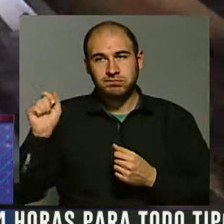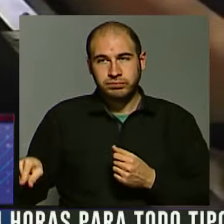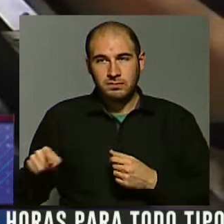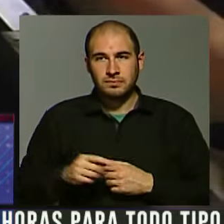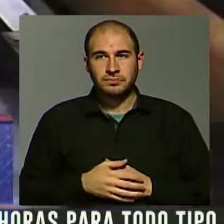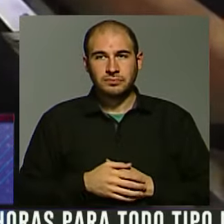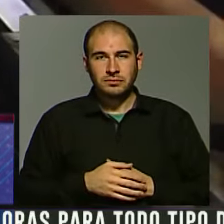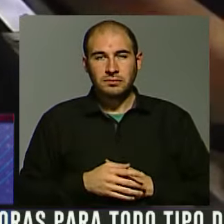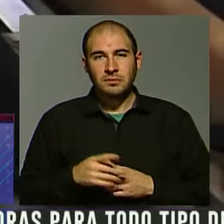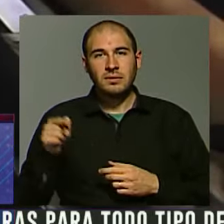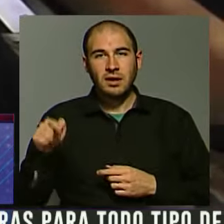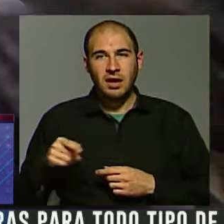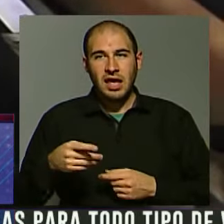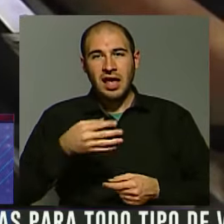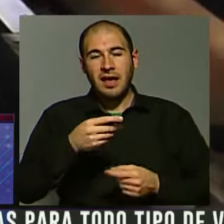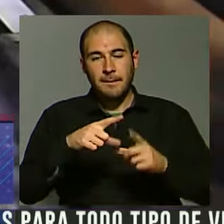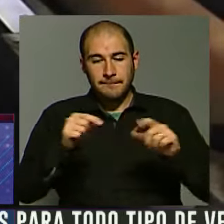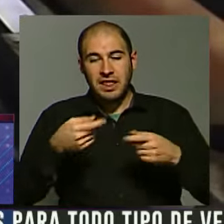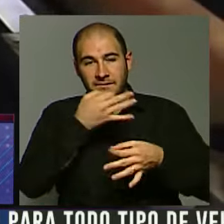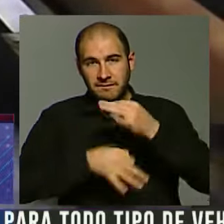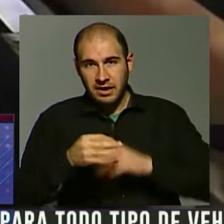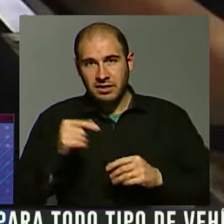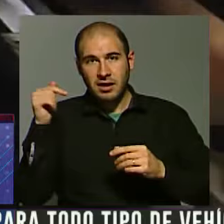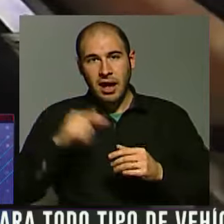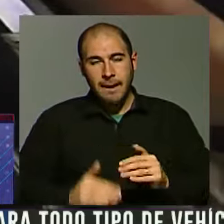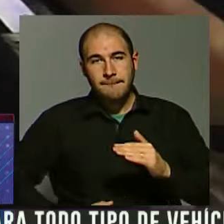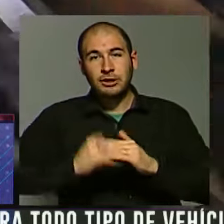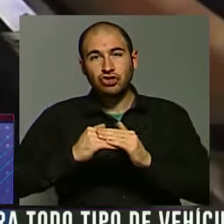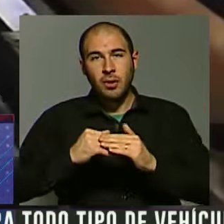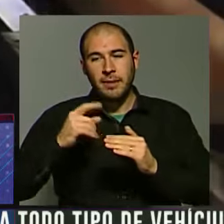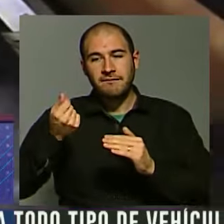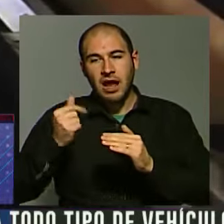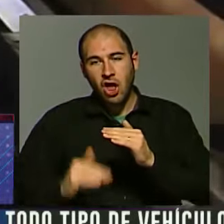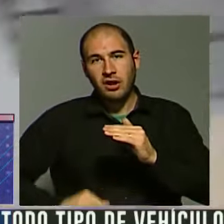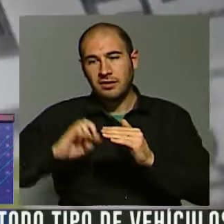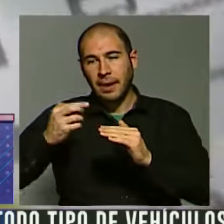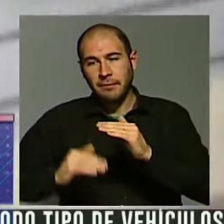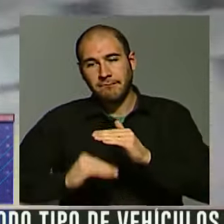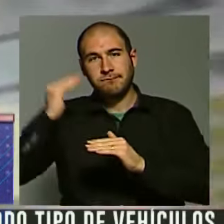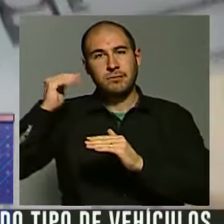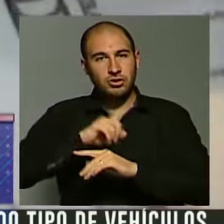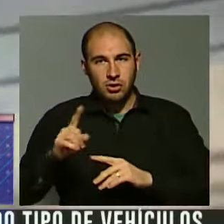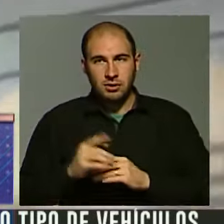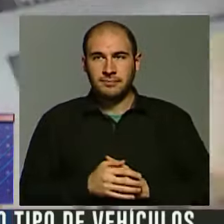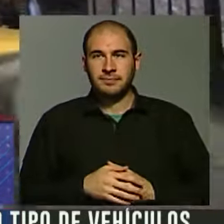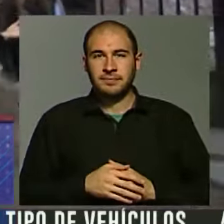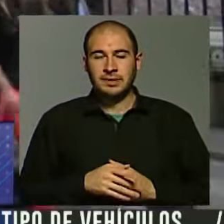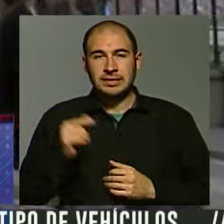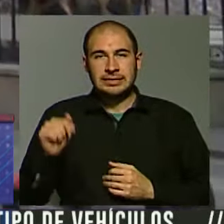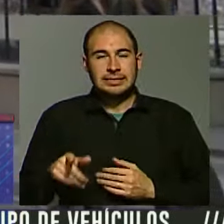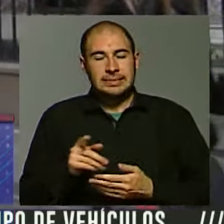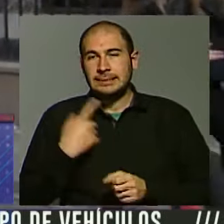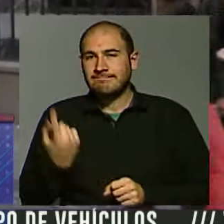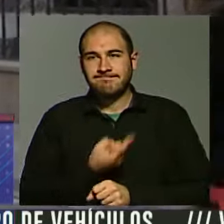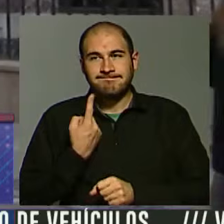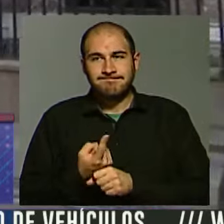sentido, inyectando, vendiendo divisas para intentar controlar la subida del tipo de cambio. No habiendo